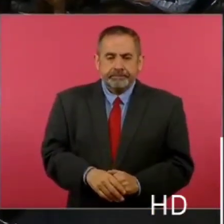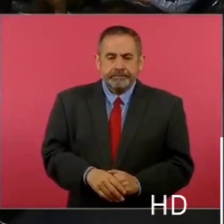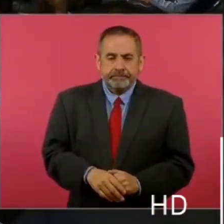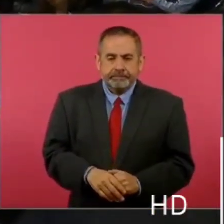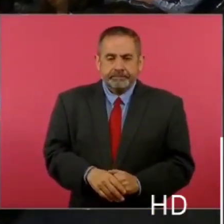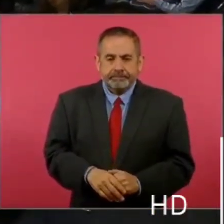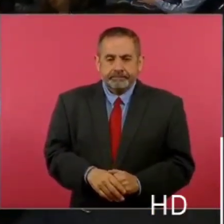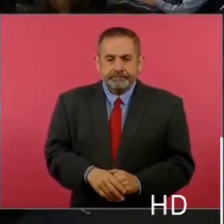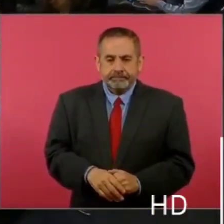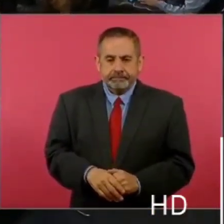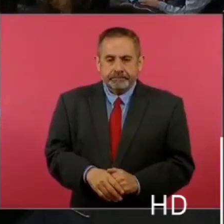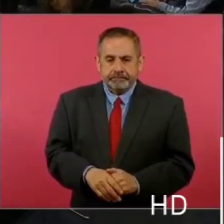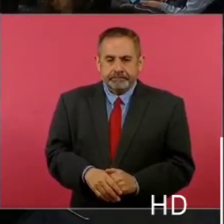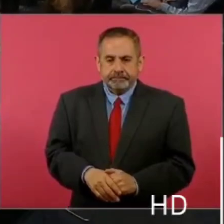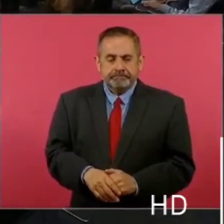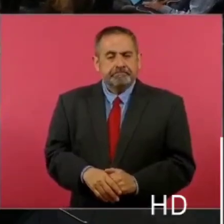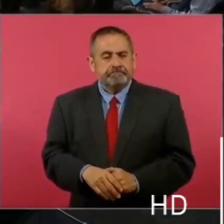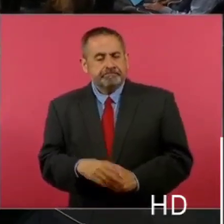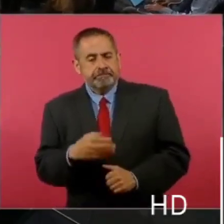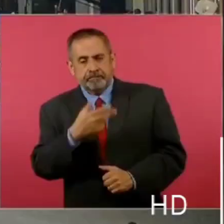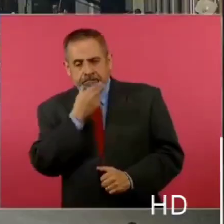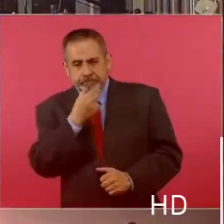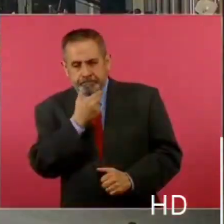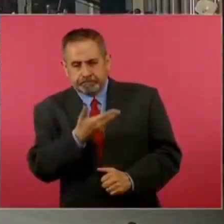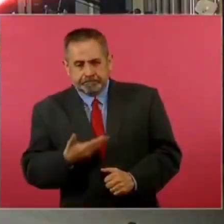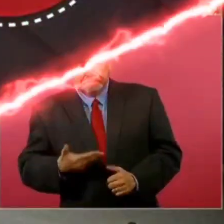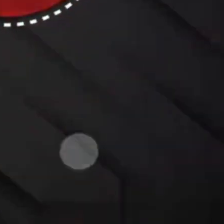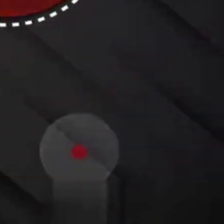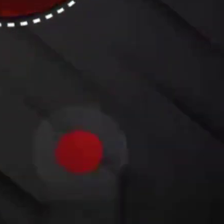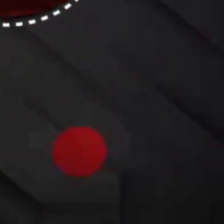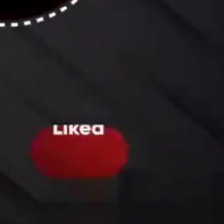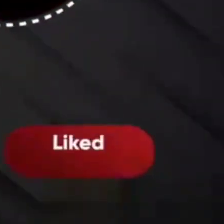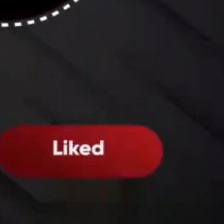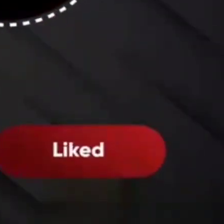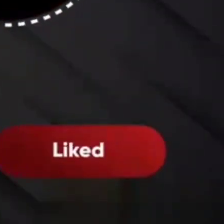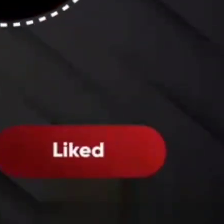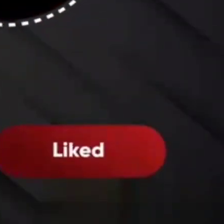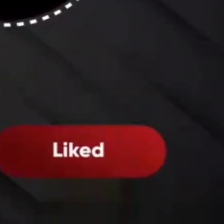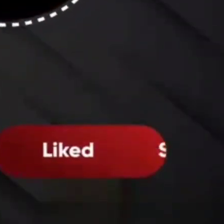Gracias, presidente. Y en un segundo tema, preguntar...